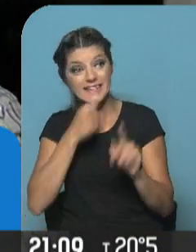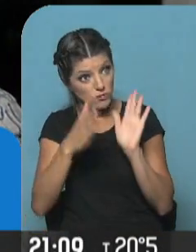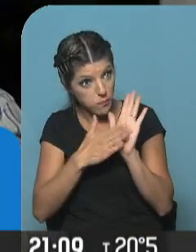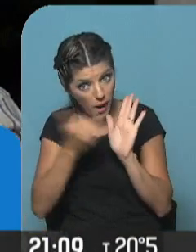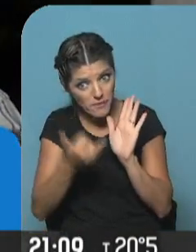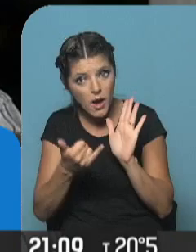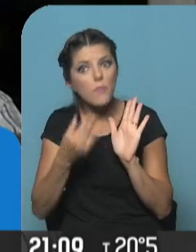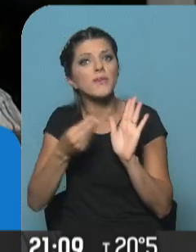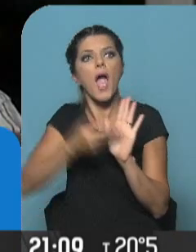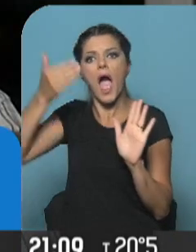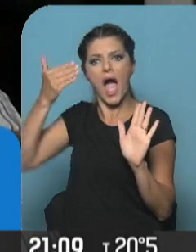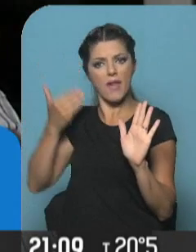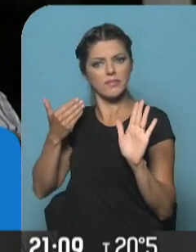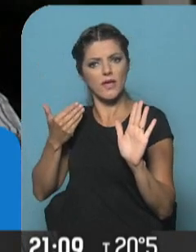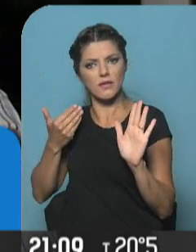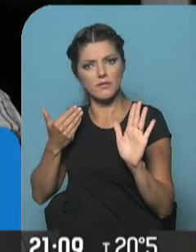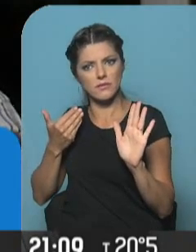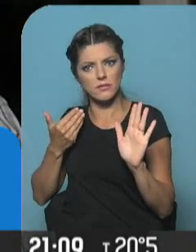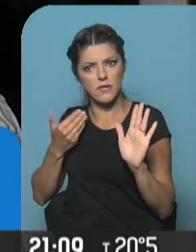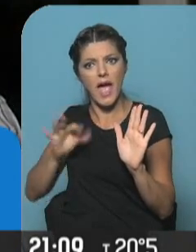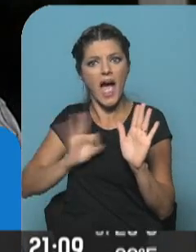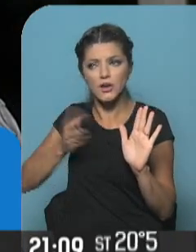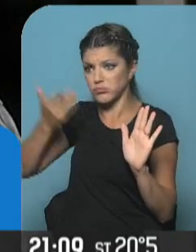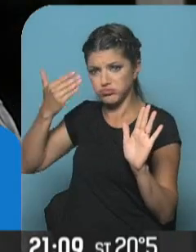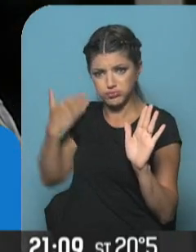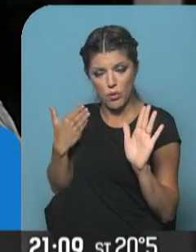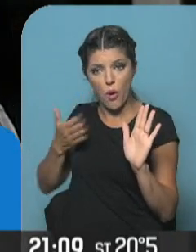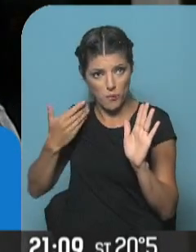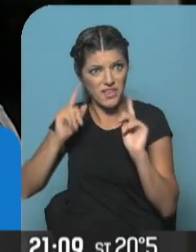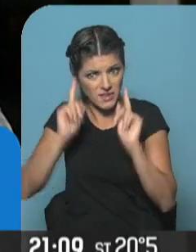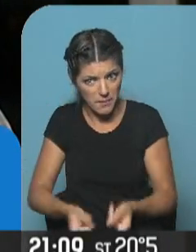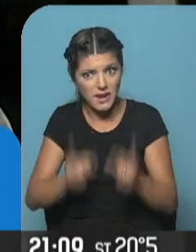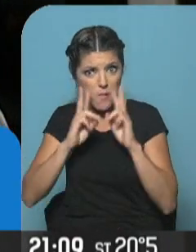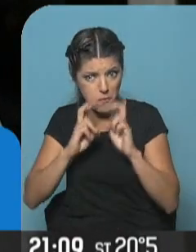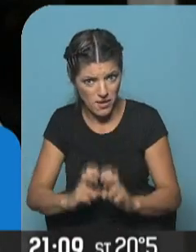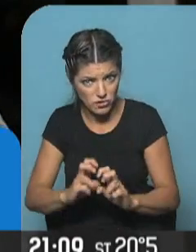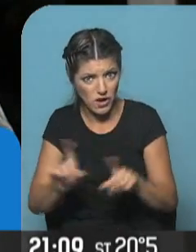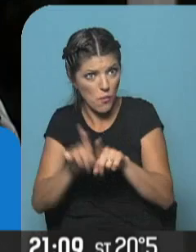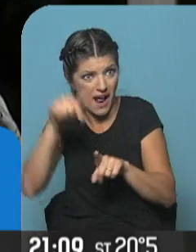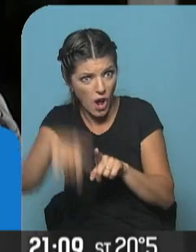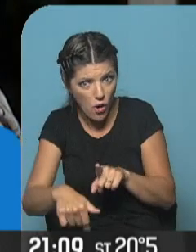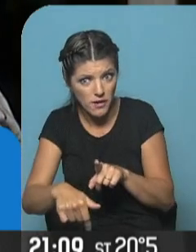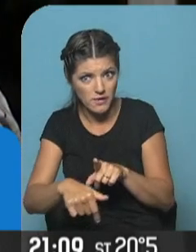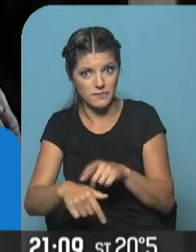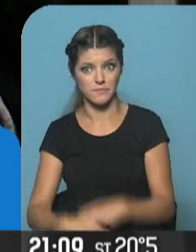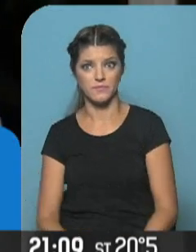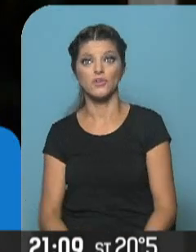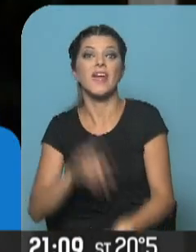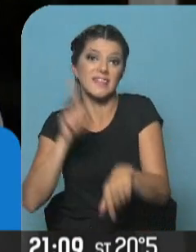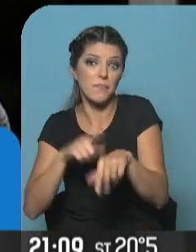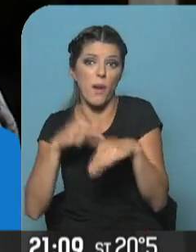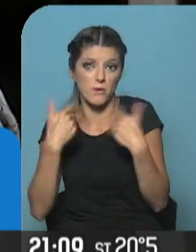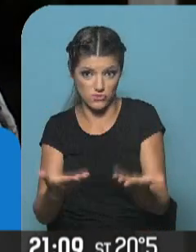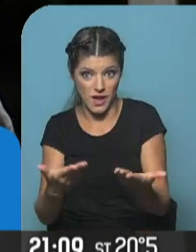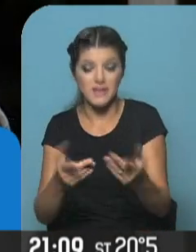muy bueno que en esa oportunidad, que en aquel entonces, que años atrás, se hubiesen activado las causas como se están activando ahora. Nos hubiésemos ahorrado mucho, degradación